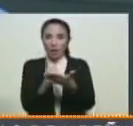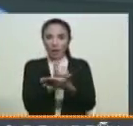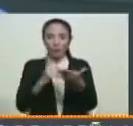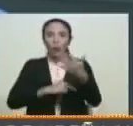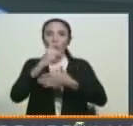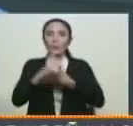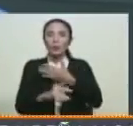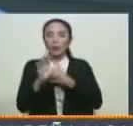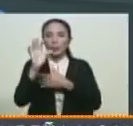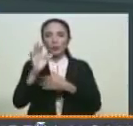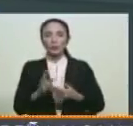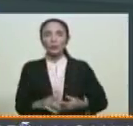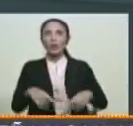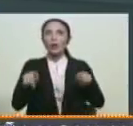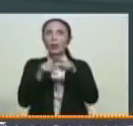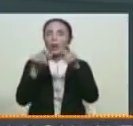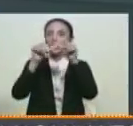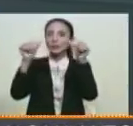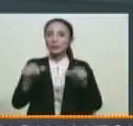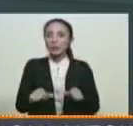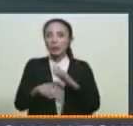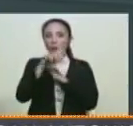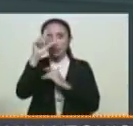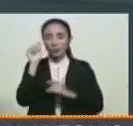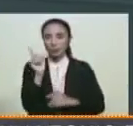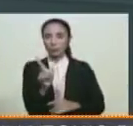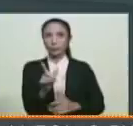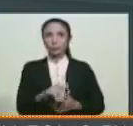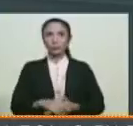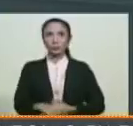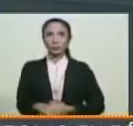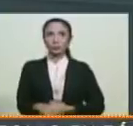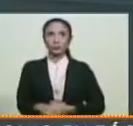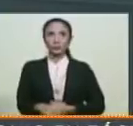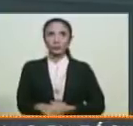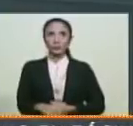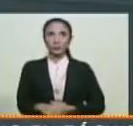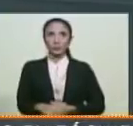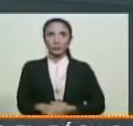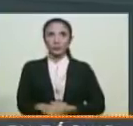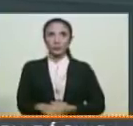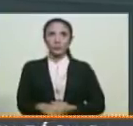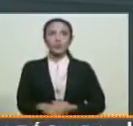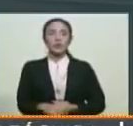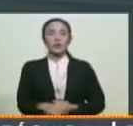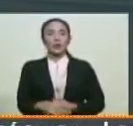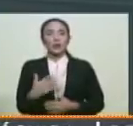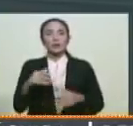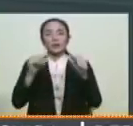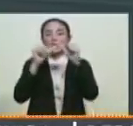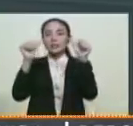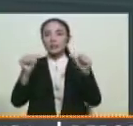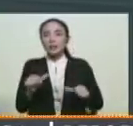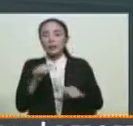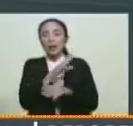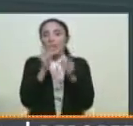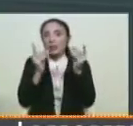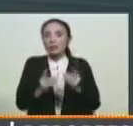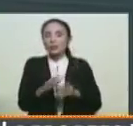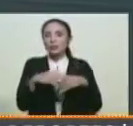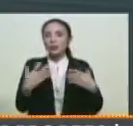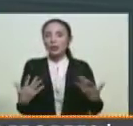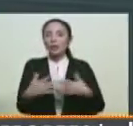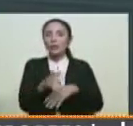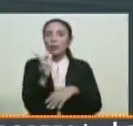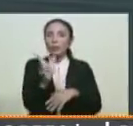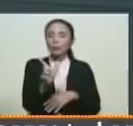un sistema. Si vamos a tomar decisiones sobre el rumbo del partido, sobre políticas del partido, bueno, cuando